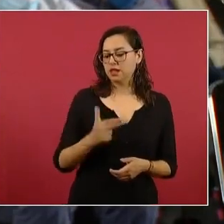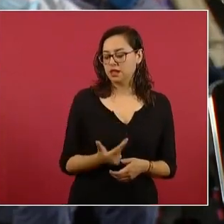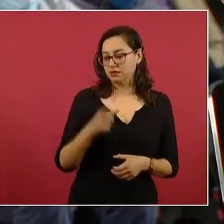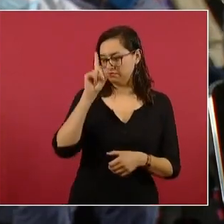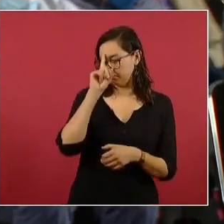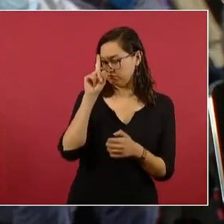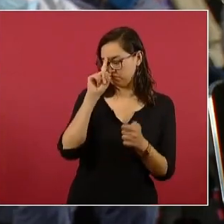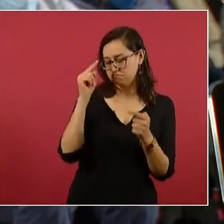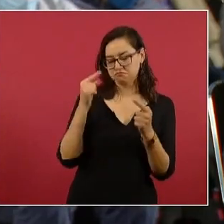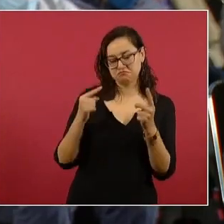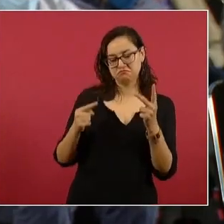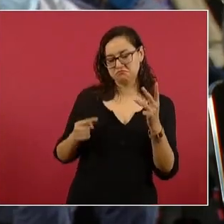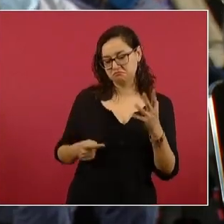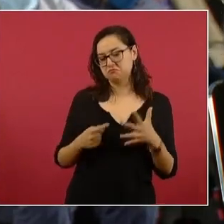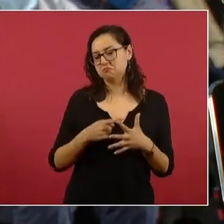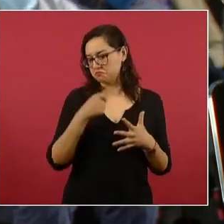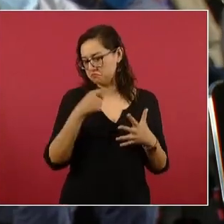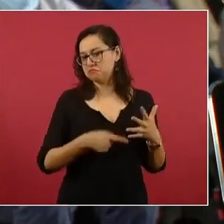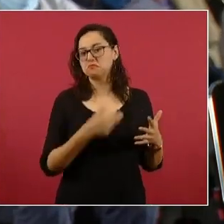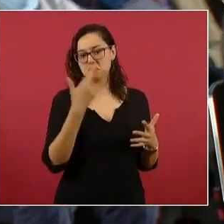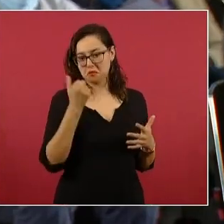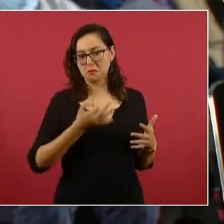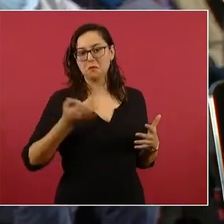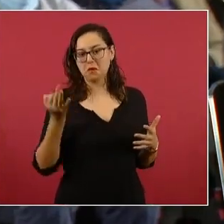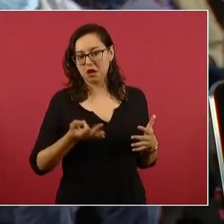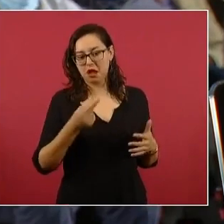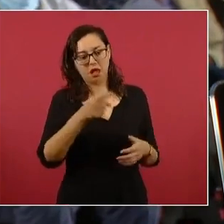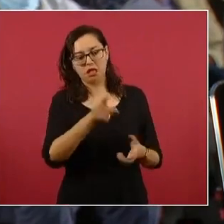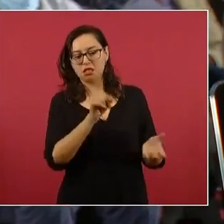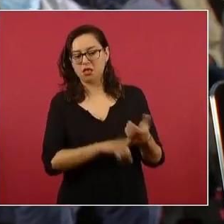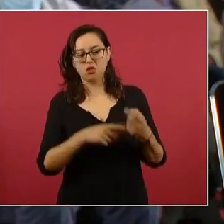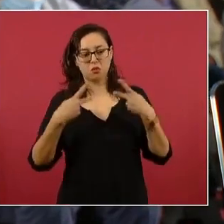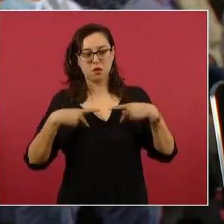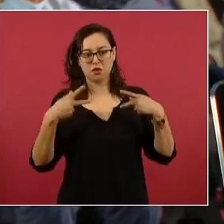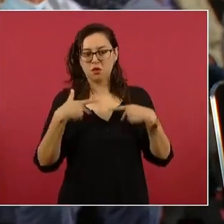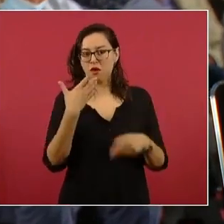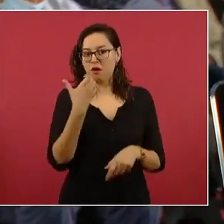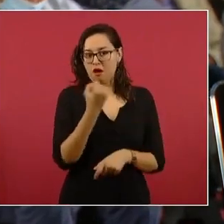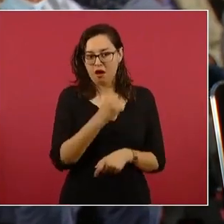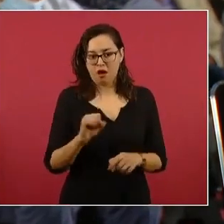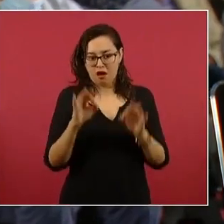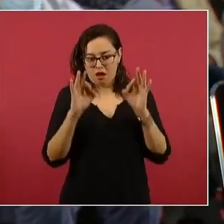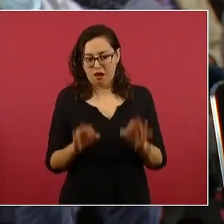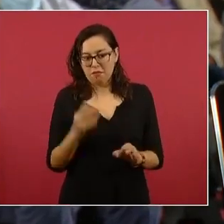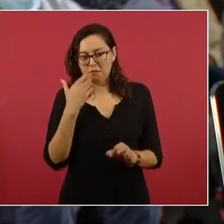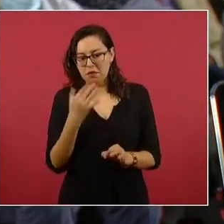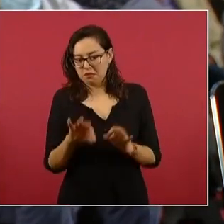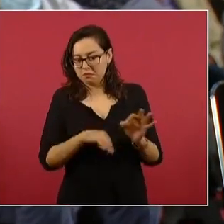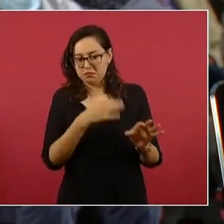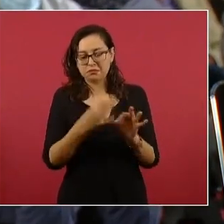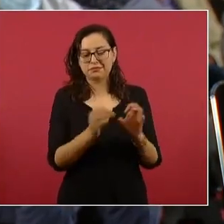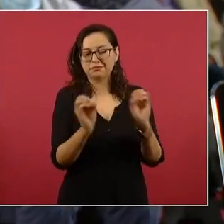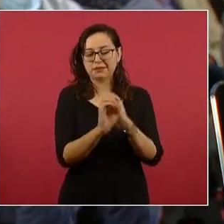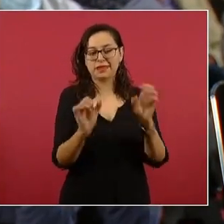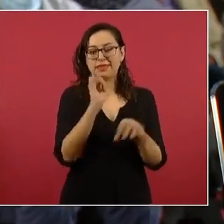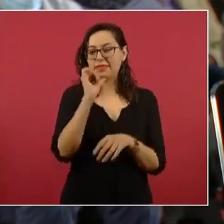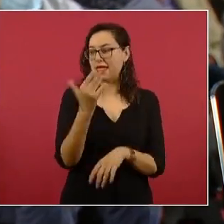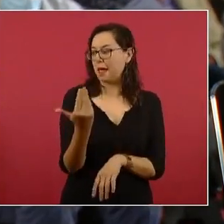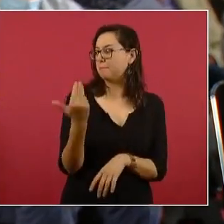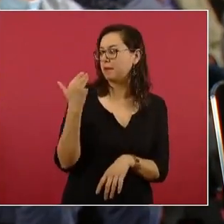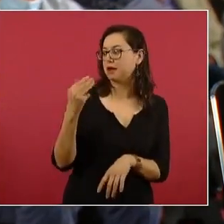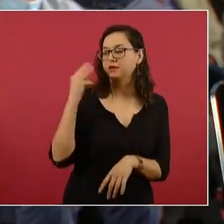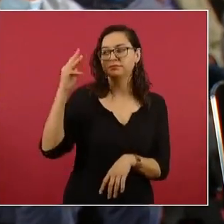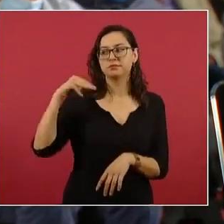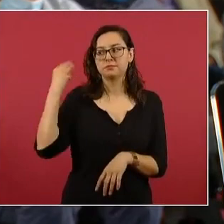72/2022 de que pues no tienen personal capacitado, o al menos no lo tenían hasta marzo pasado,